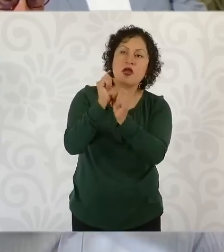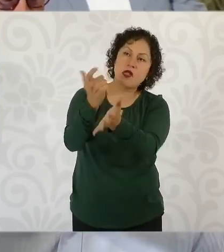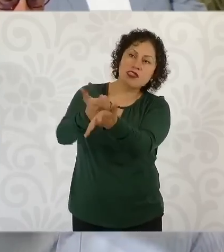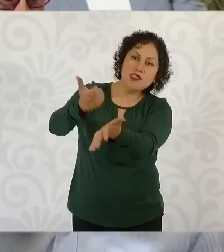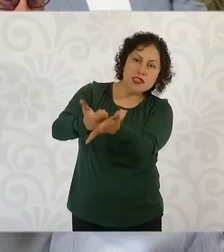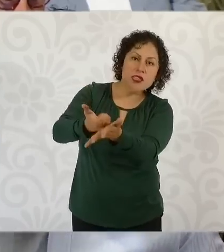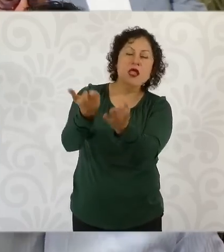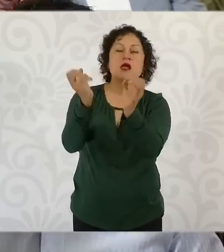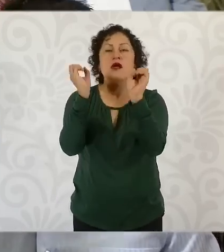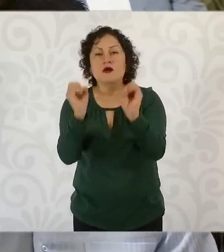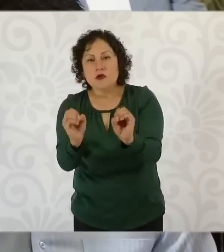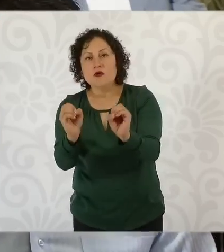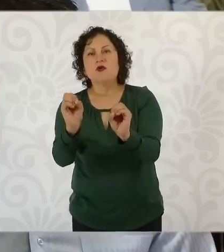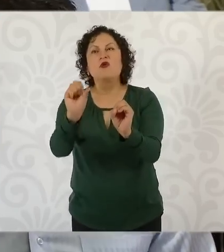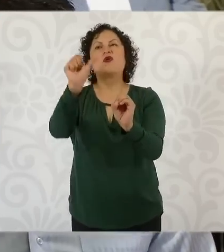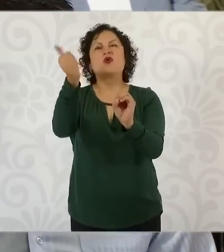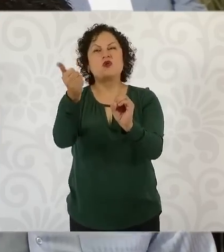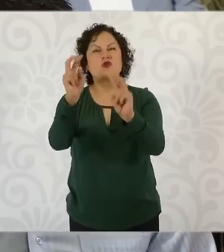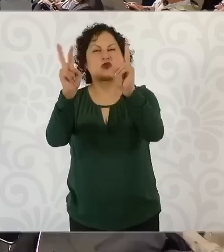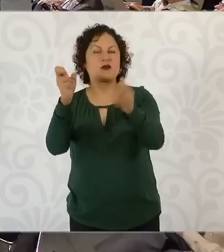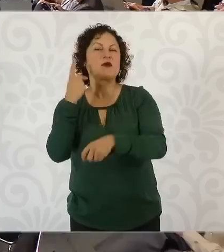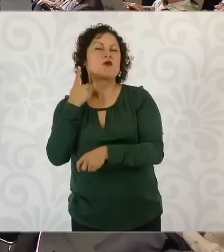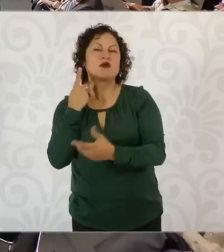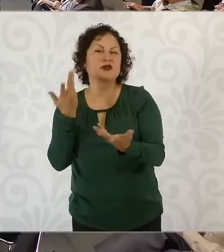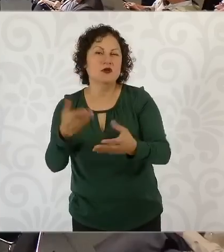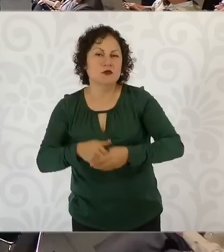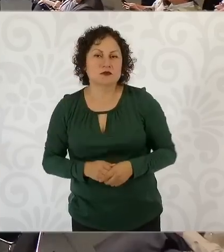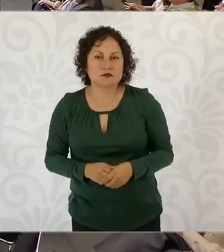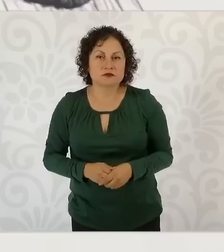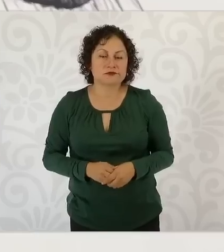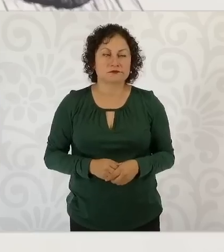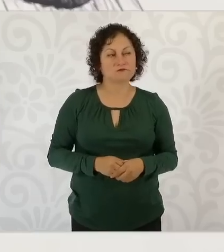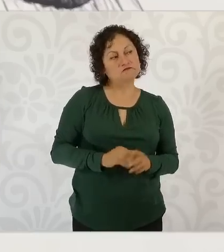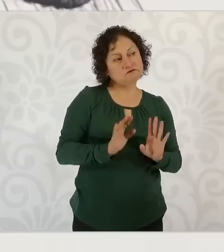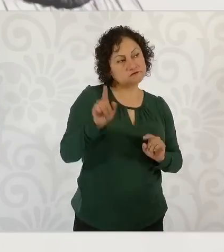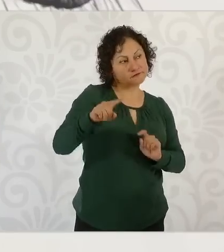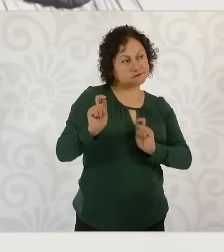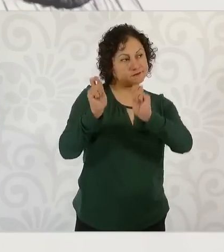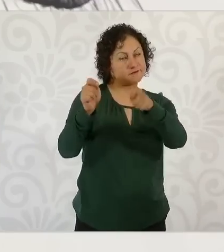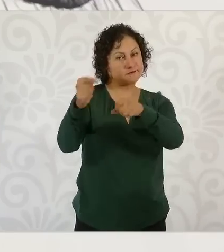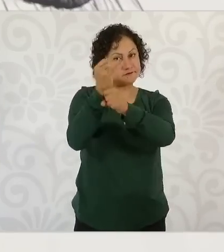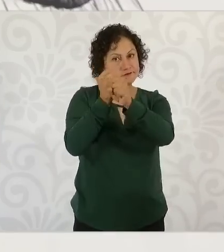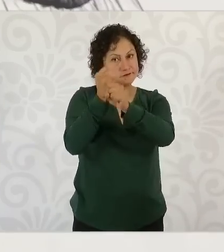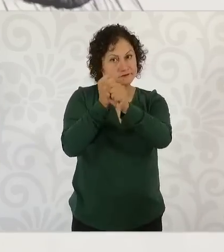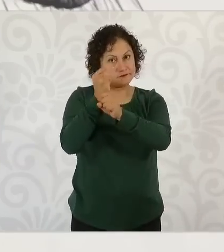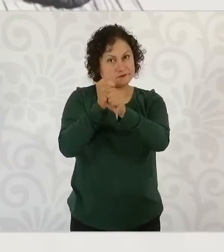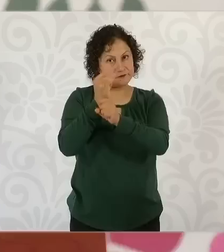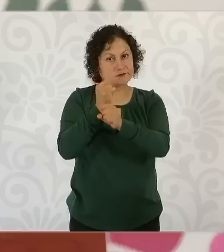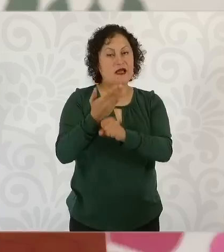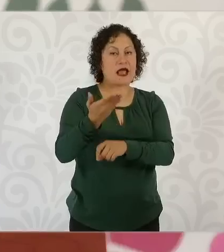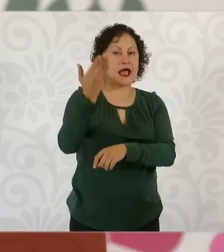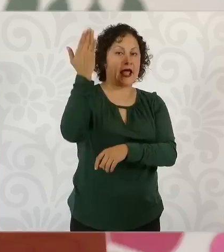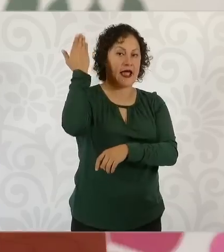tiene que ver con elementos de una carga más política. Ellos están haciendo la investigación. Como dije la primera vez,